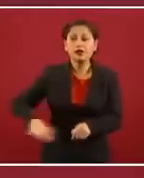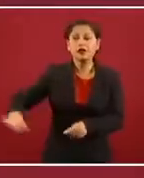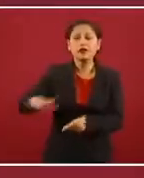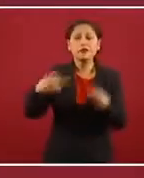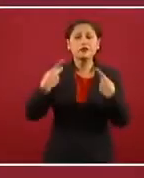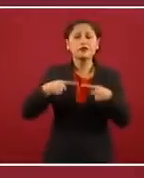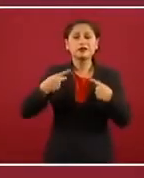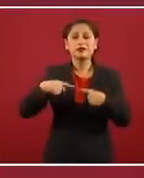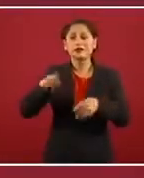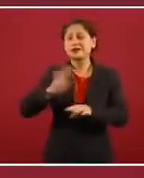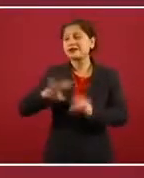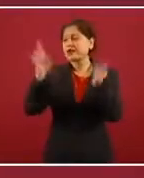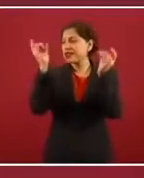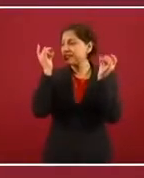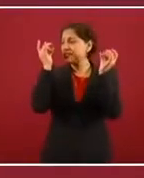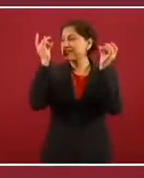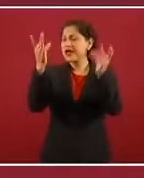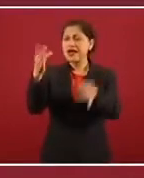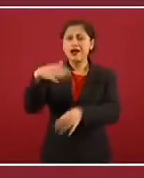corrupción, saqueo, privilegios,